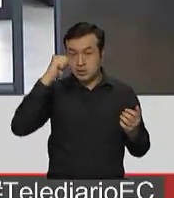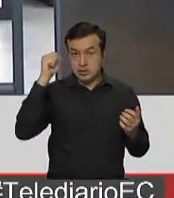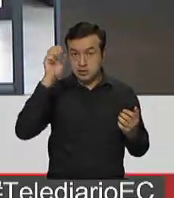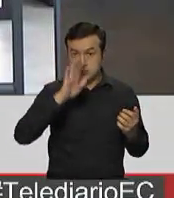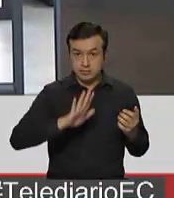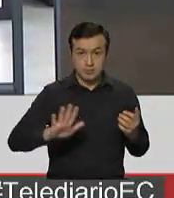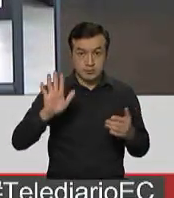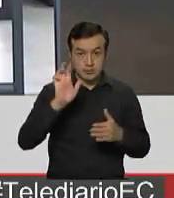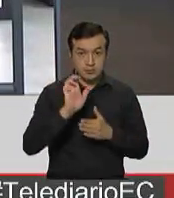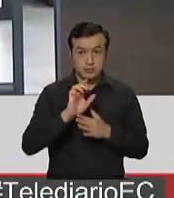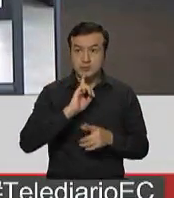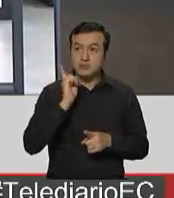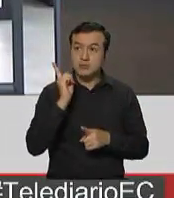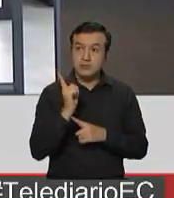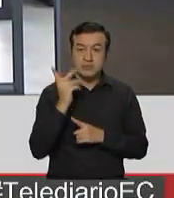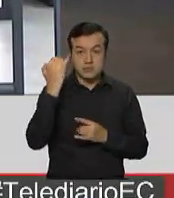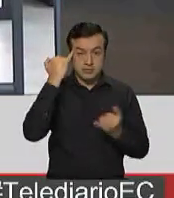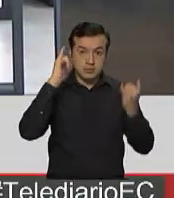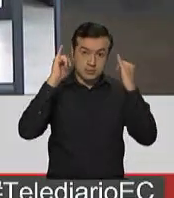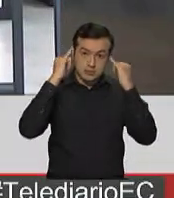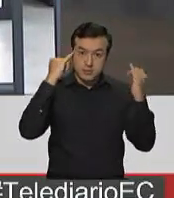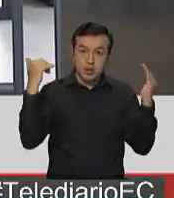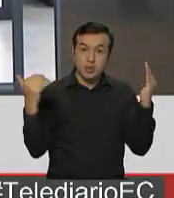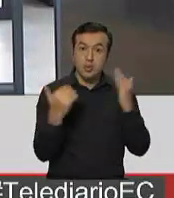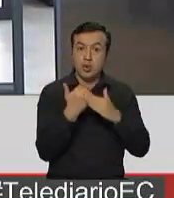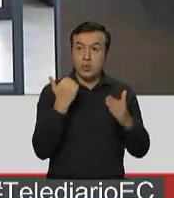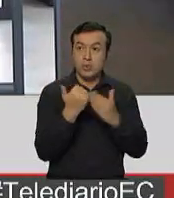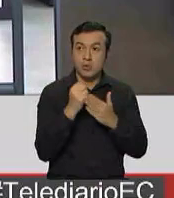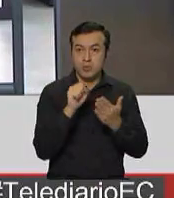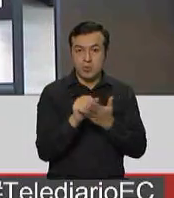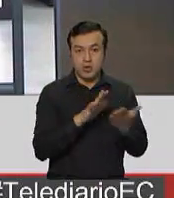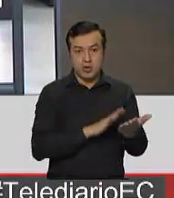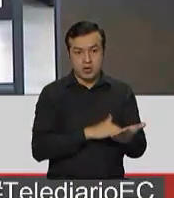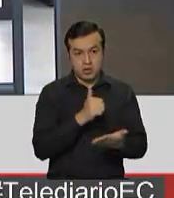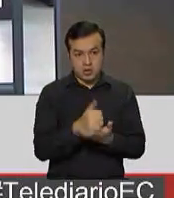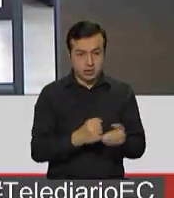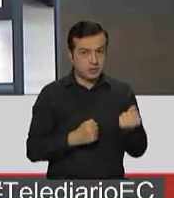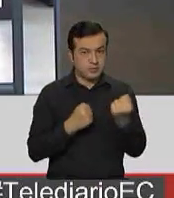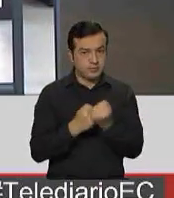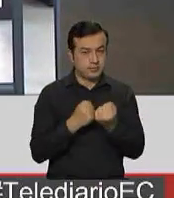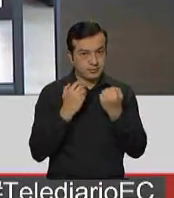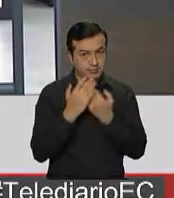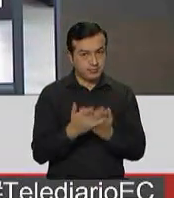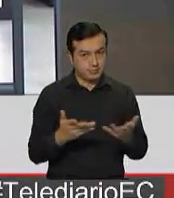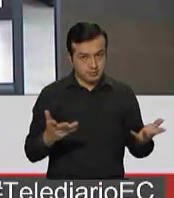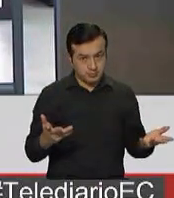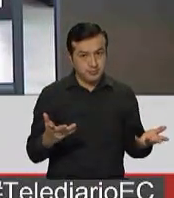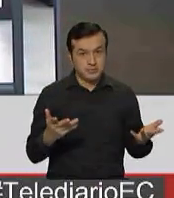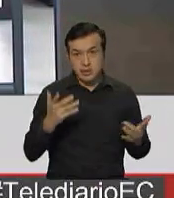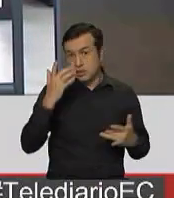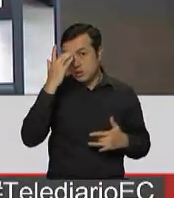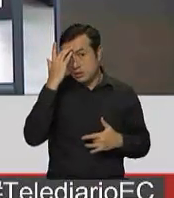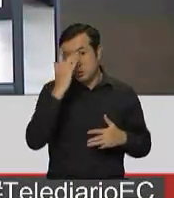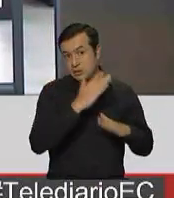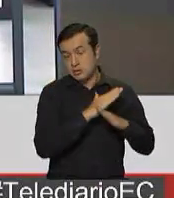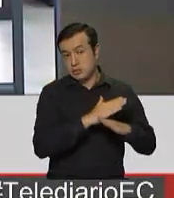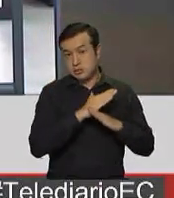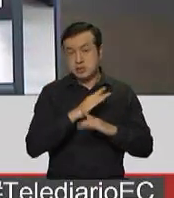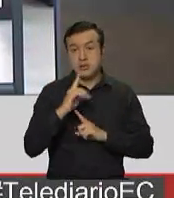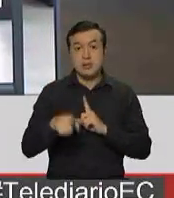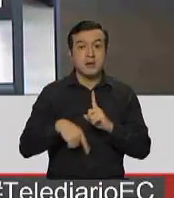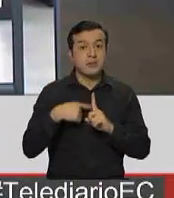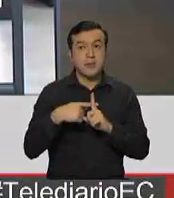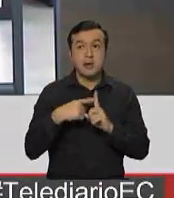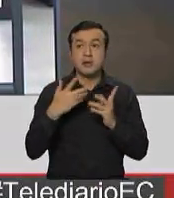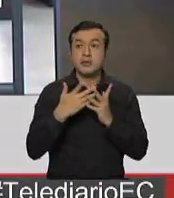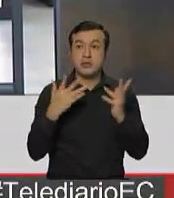país, justamente para innovar en proyectos que permitan combatir este tipo de epidemias y sobre todo darle mucha